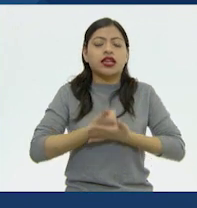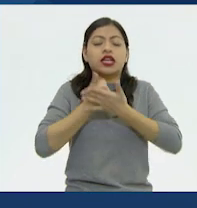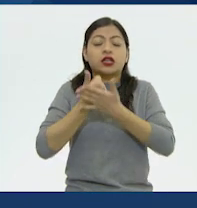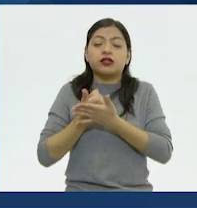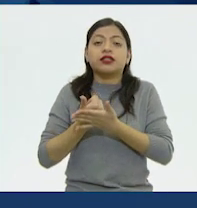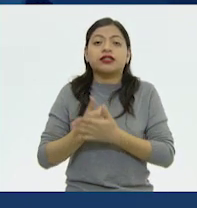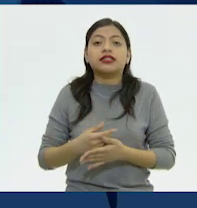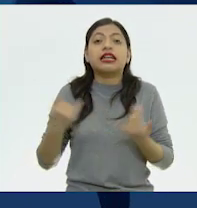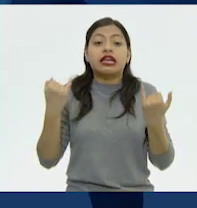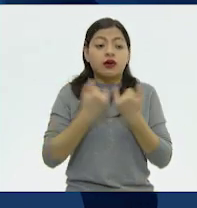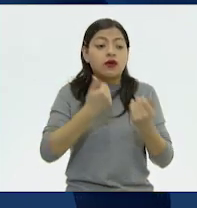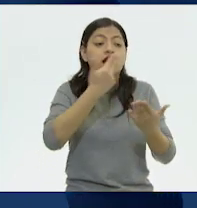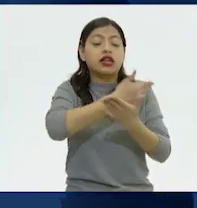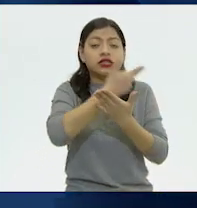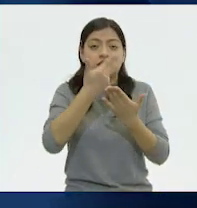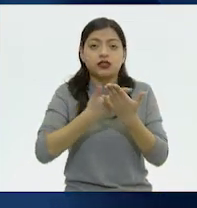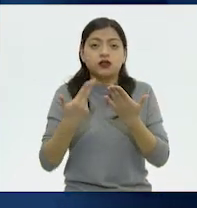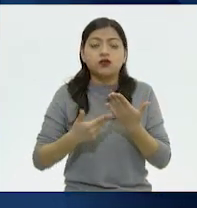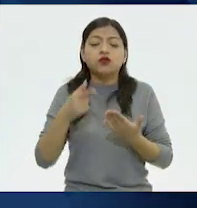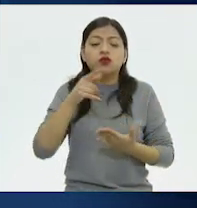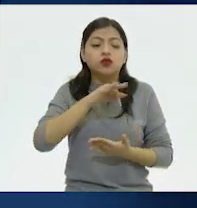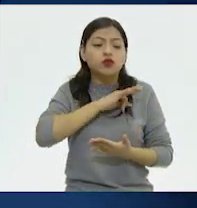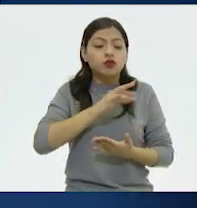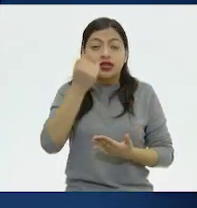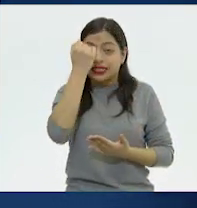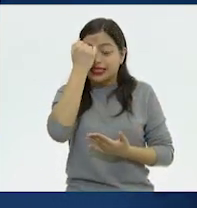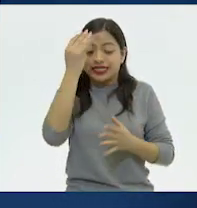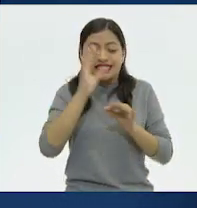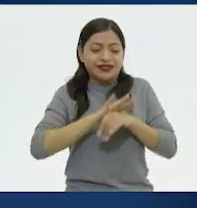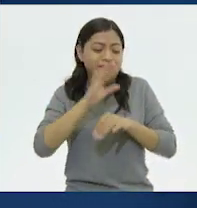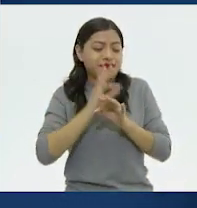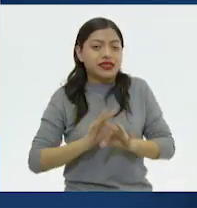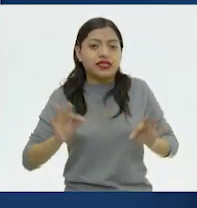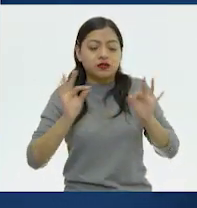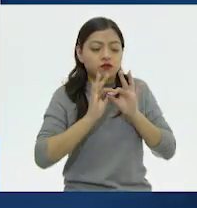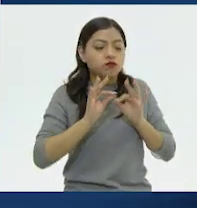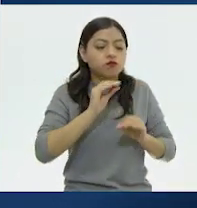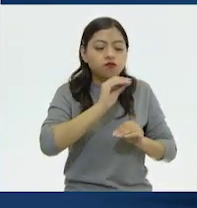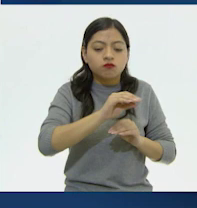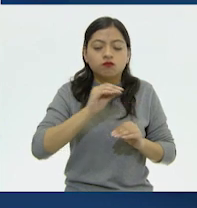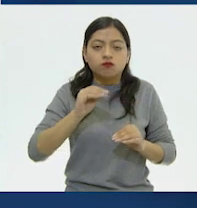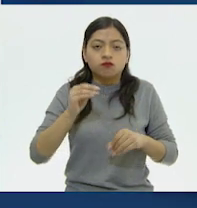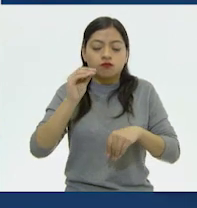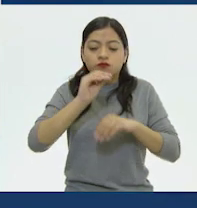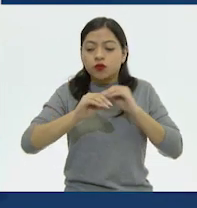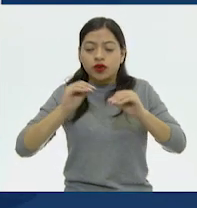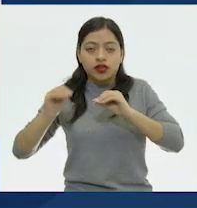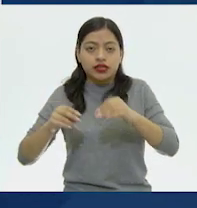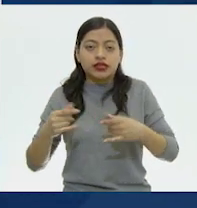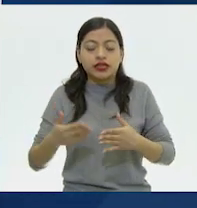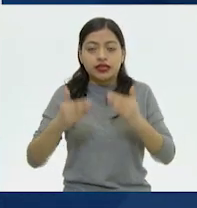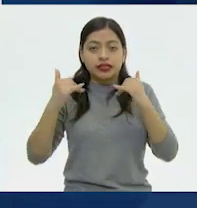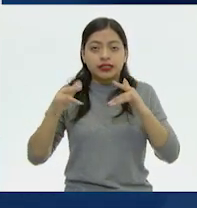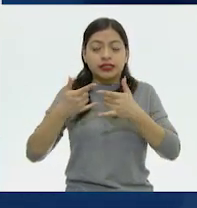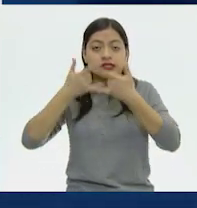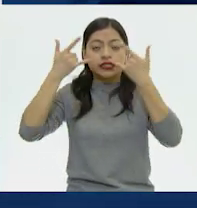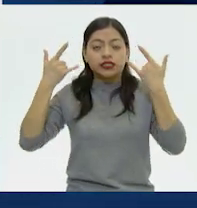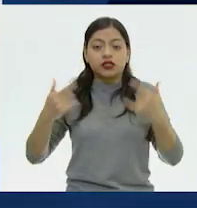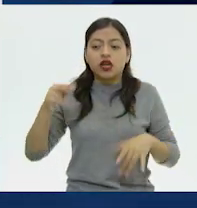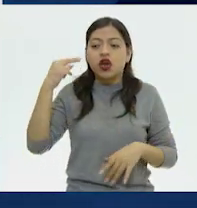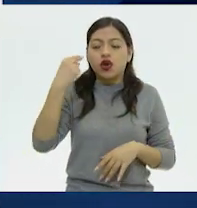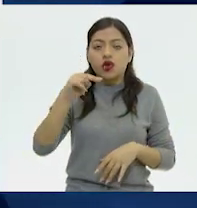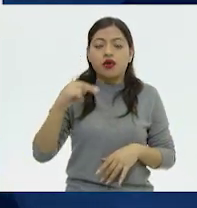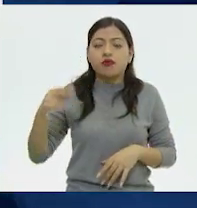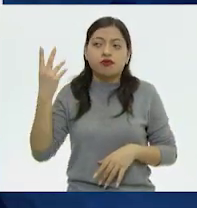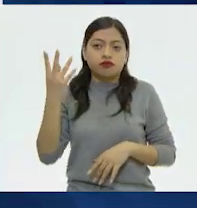con algunos dibujos pude ir resaltando las ideas más importantes. Debajo, en la parte de historia, puse los nombres de